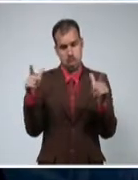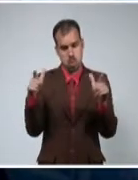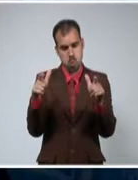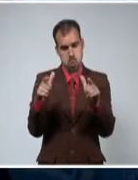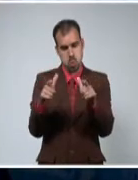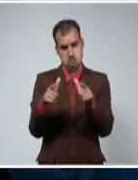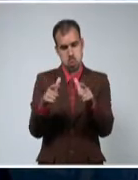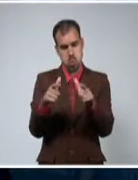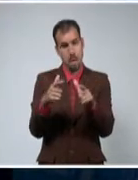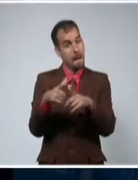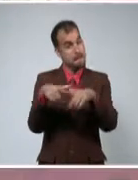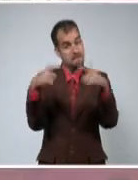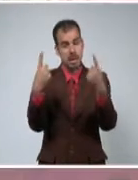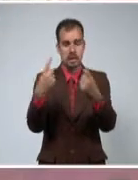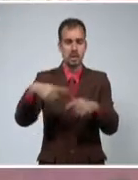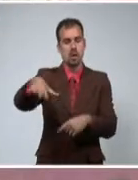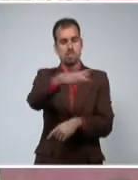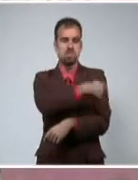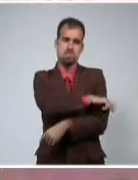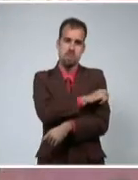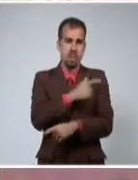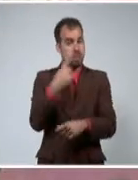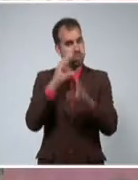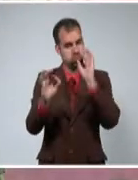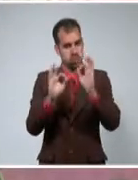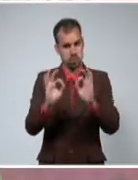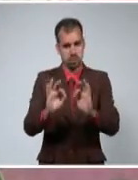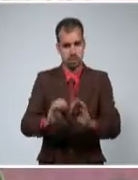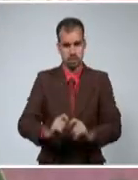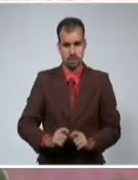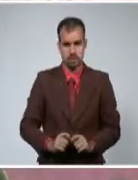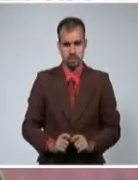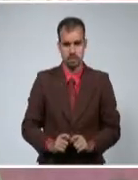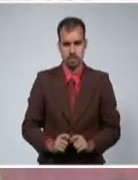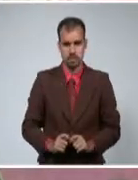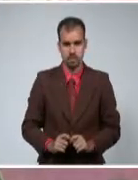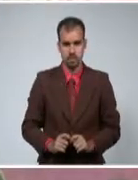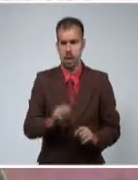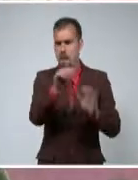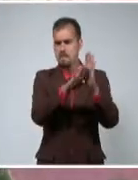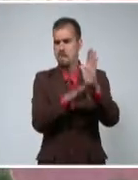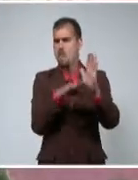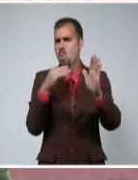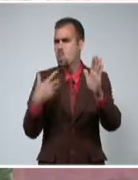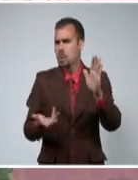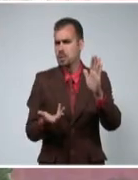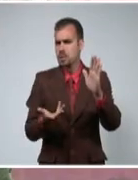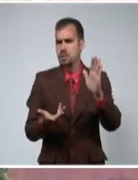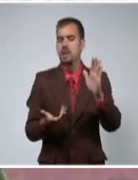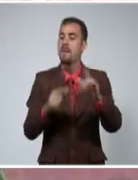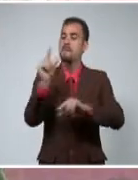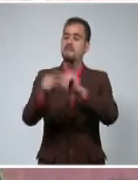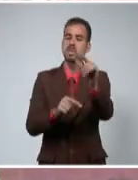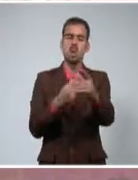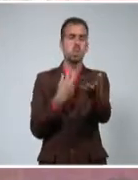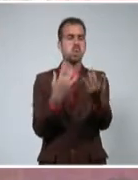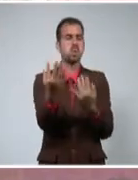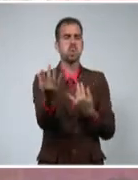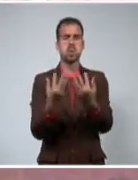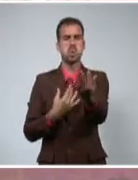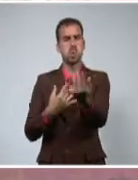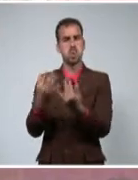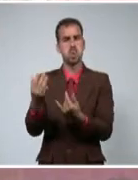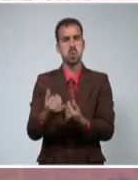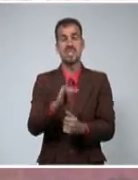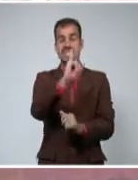responsabilidad individual. Entre ellas están la restricción del movimiento de personas a partir de las 6 de la tarde hasta las